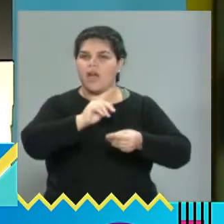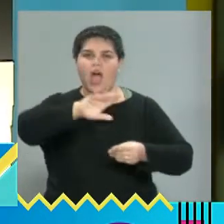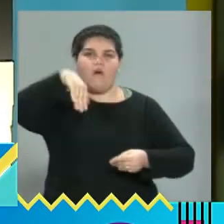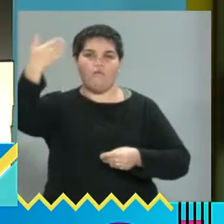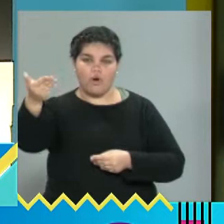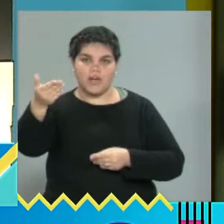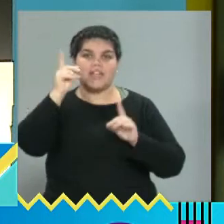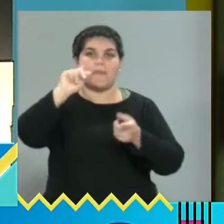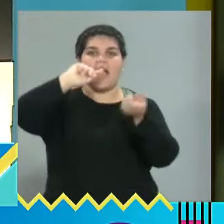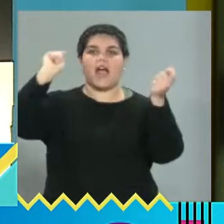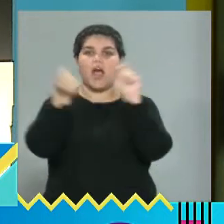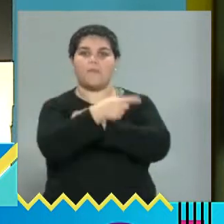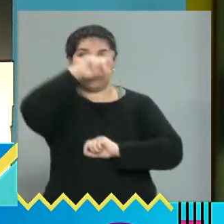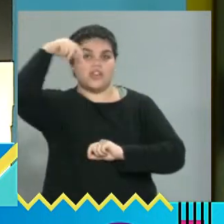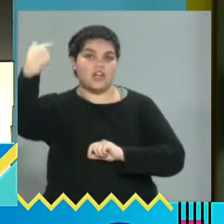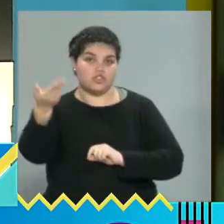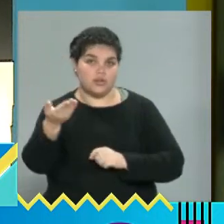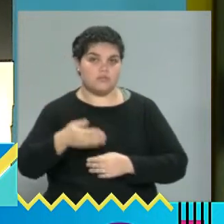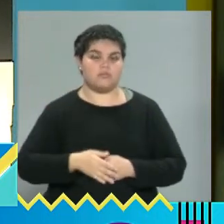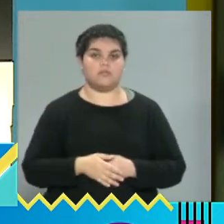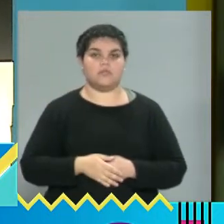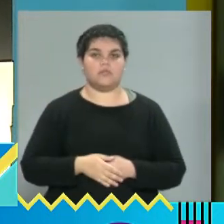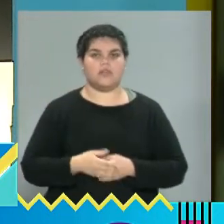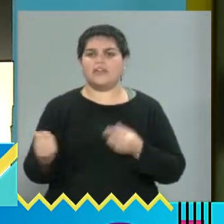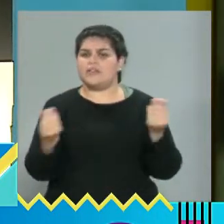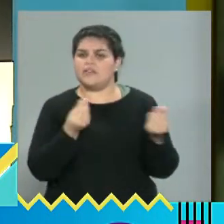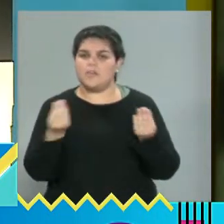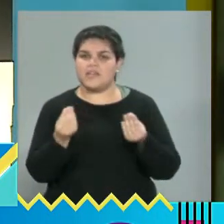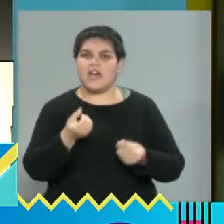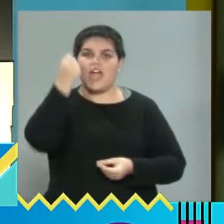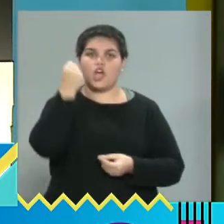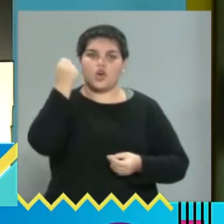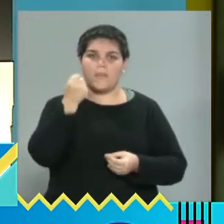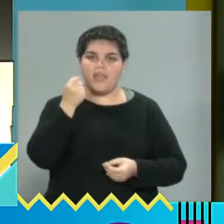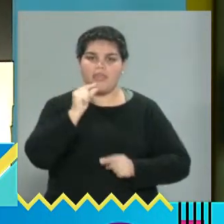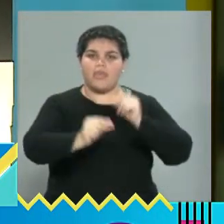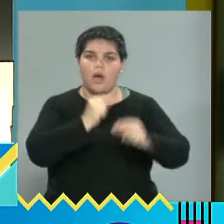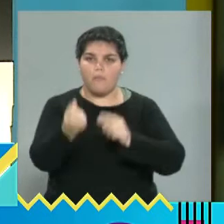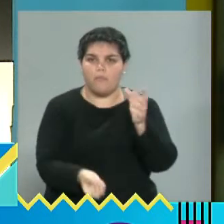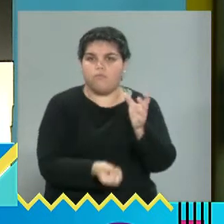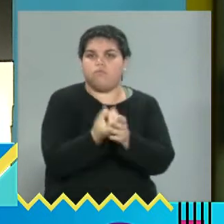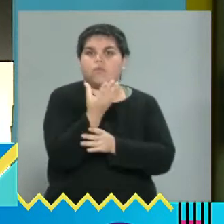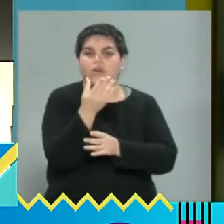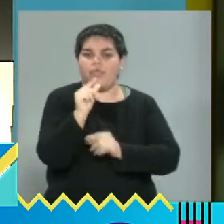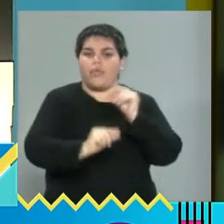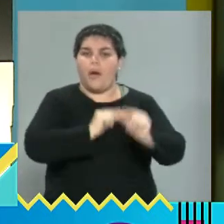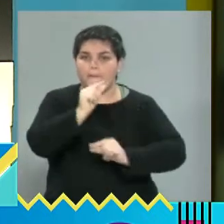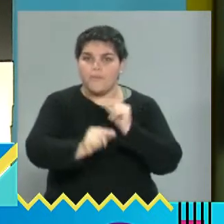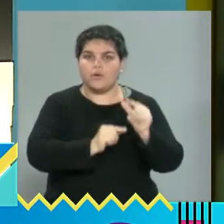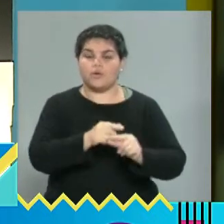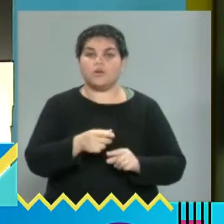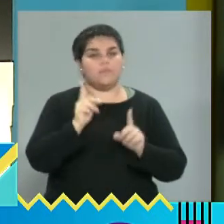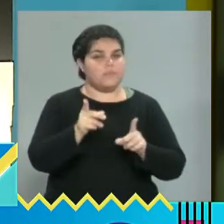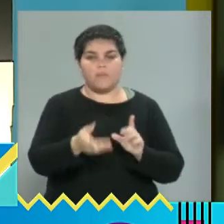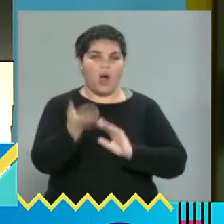se han dado a nivel internacional, ¿qué pasa con una economía emergente como la de Argentina? Que en algunos puntos, y como les decía